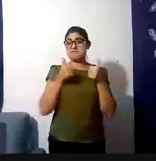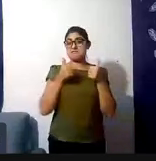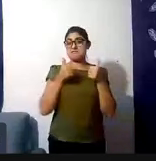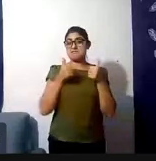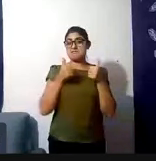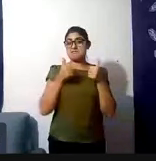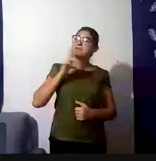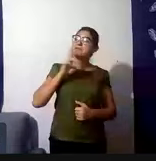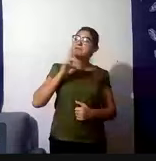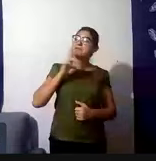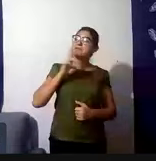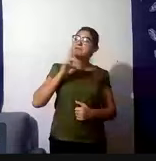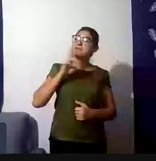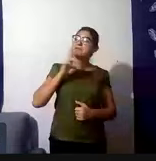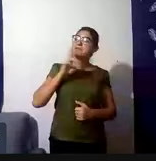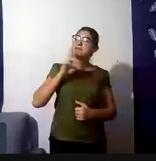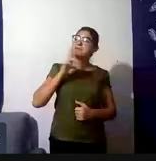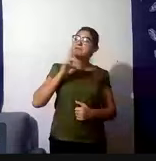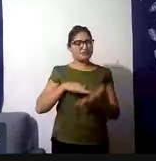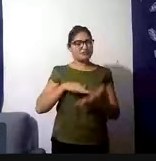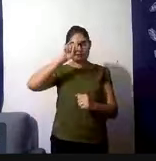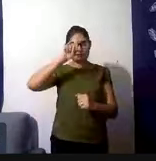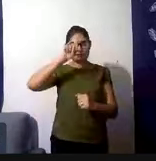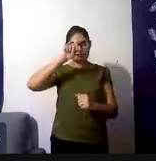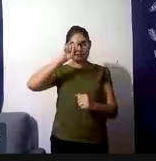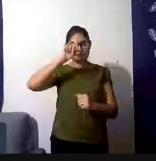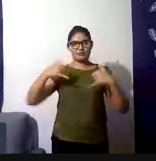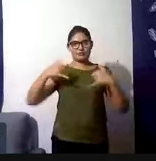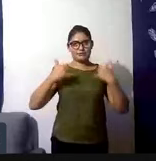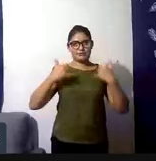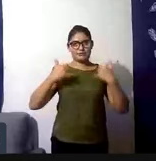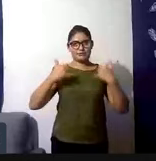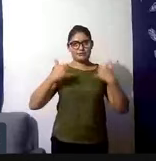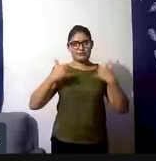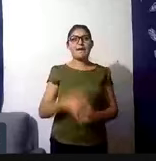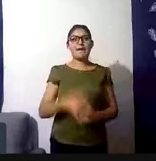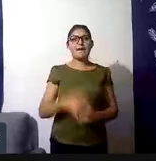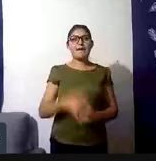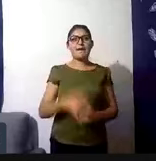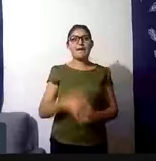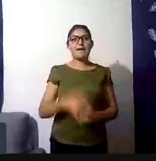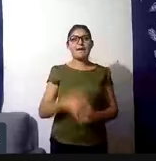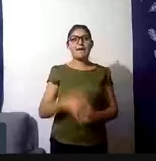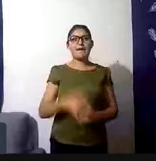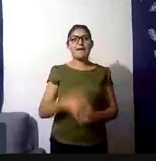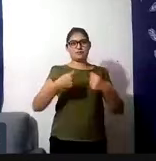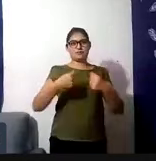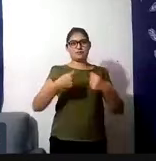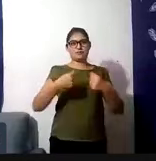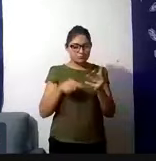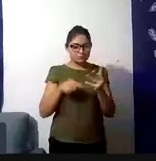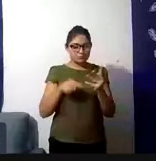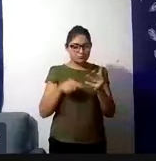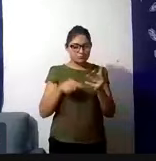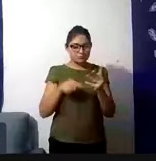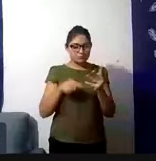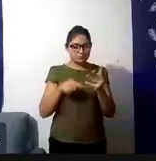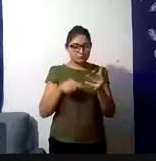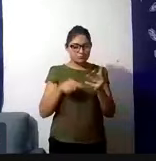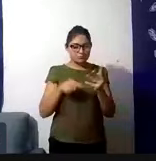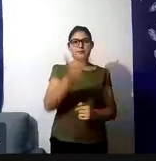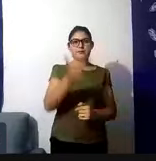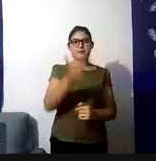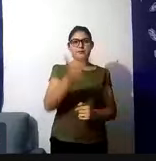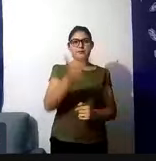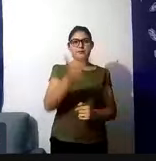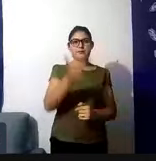pregunta. ¿Cómo explicarle a una niña de 5 años el regreso a clases? Me dice que tiene miedo que la contagien y que siente feo porque no quiere